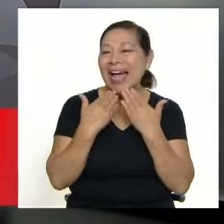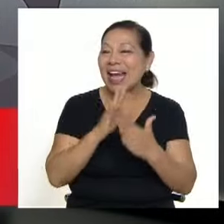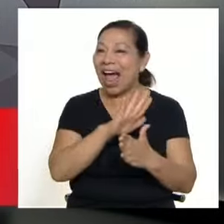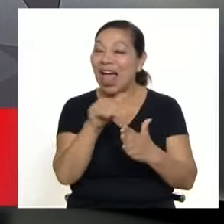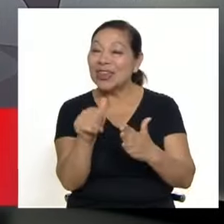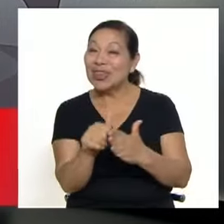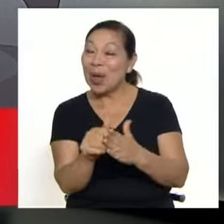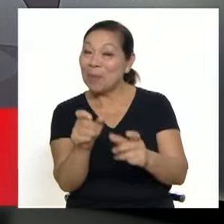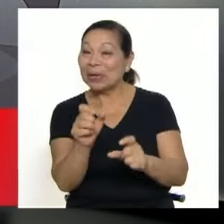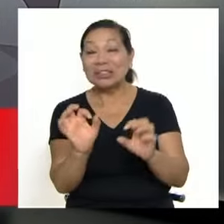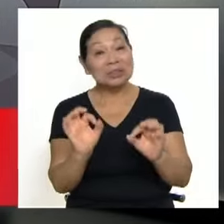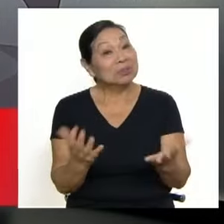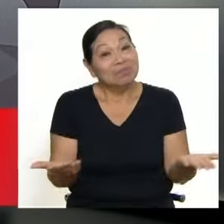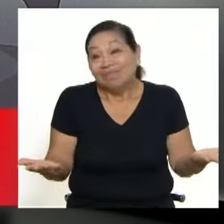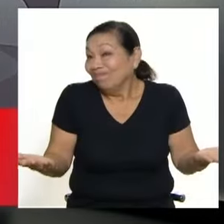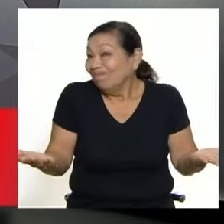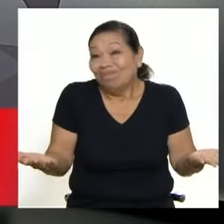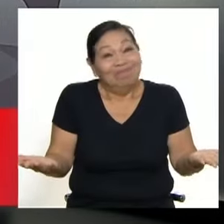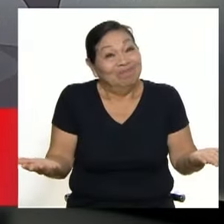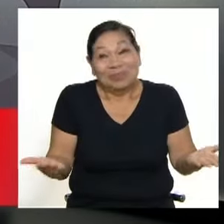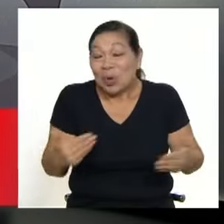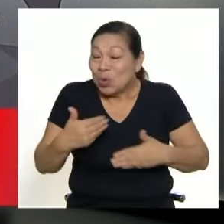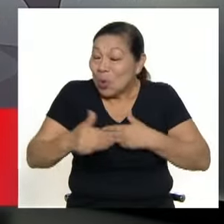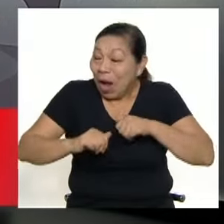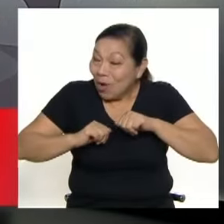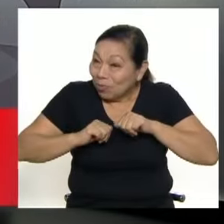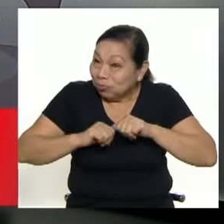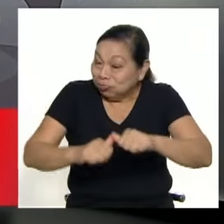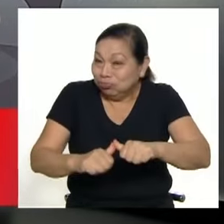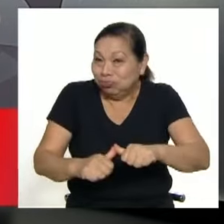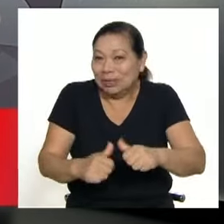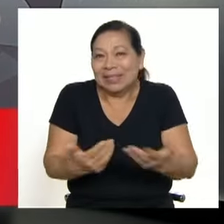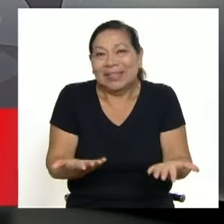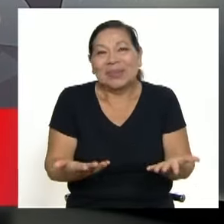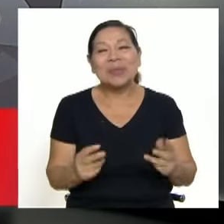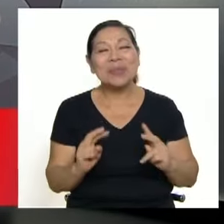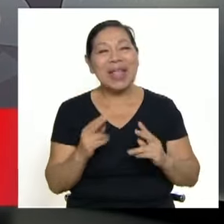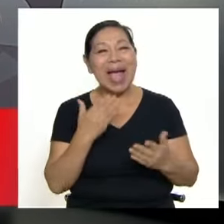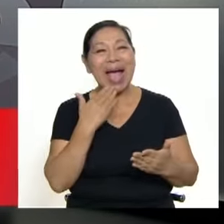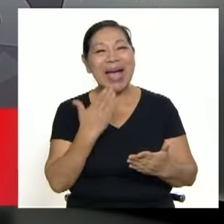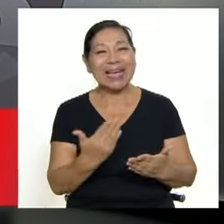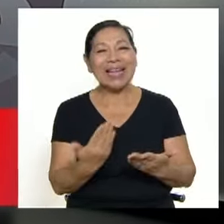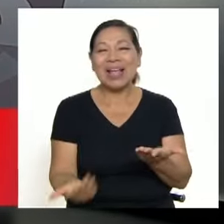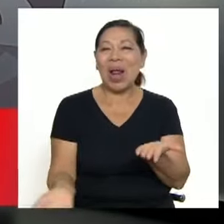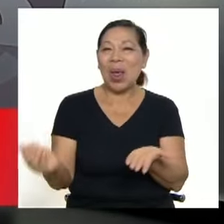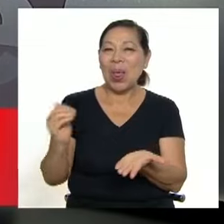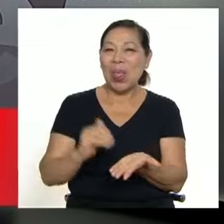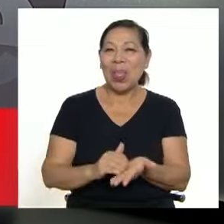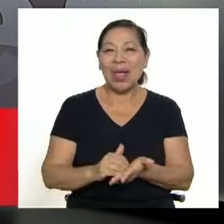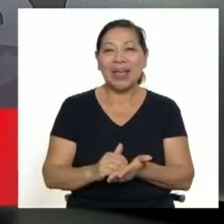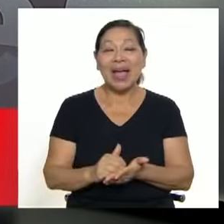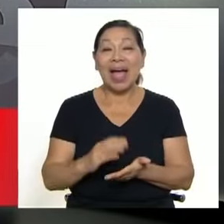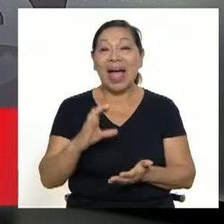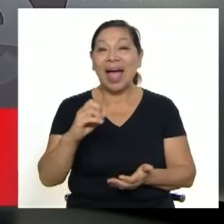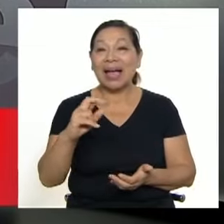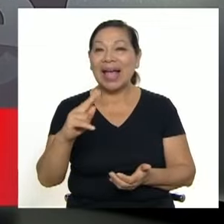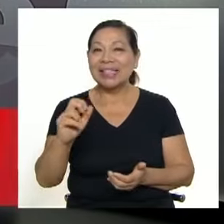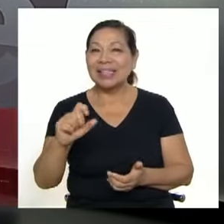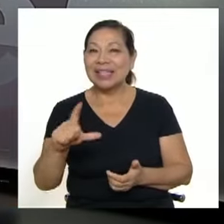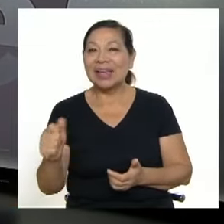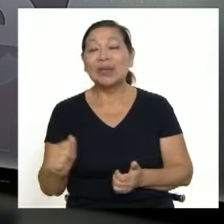a todos los televidentes, porque sin ellos no estaría tantos años este programa al aire. Muchísimas gracias nuevamente a Manolo del Castillo. Y de esta